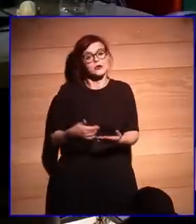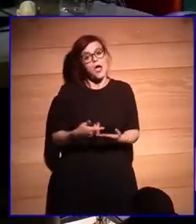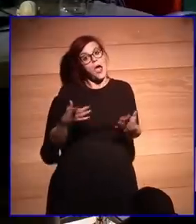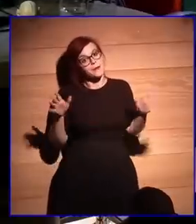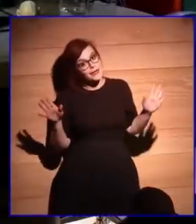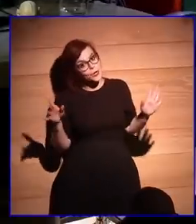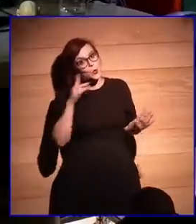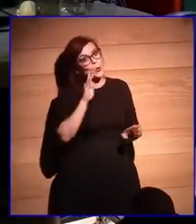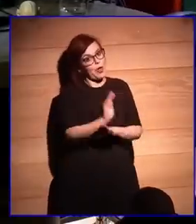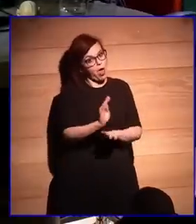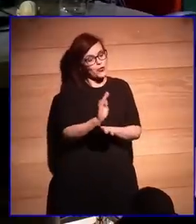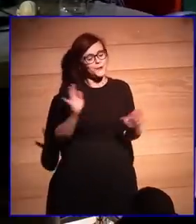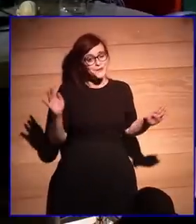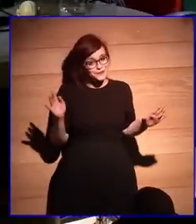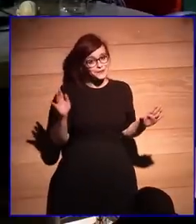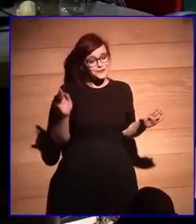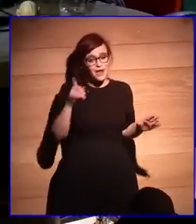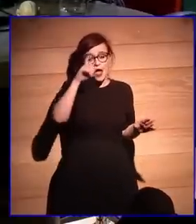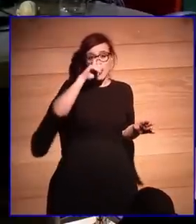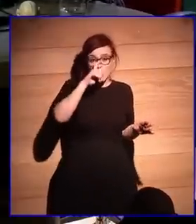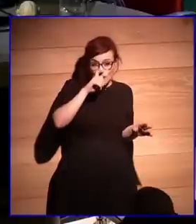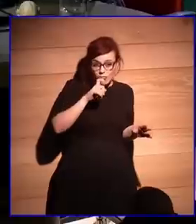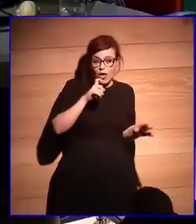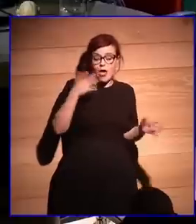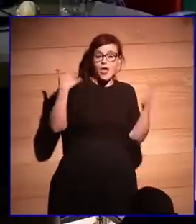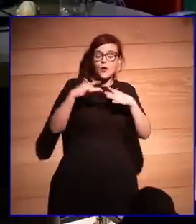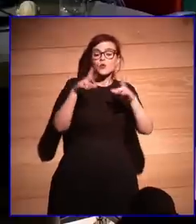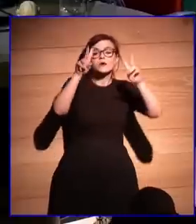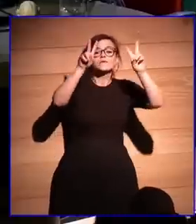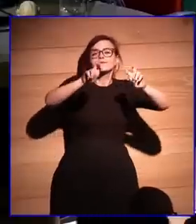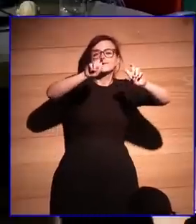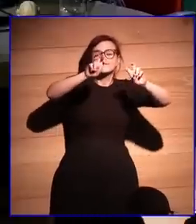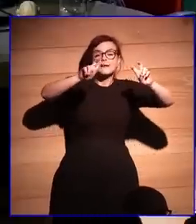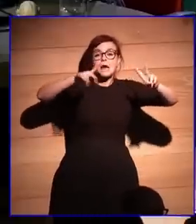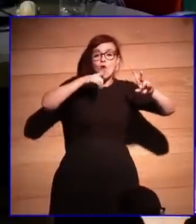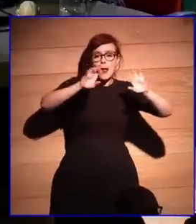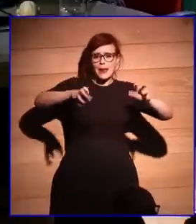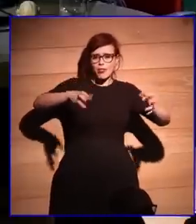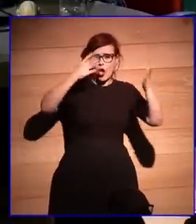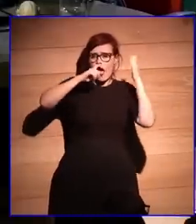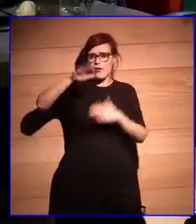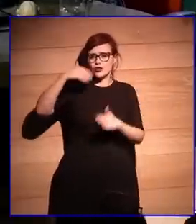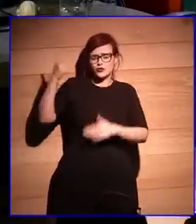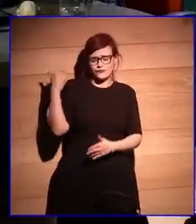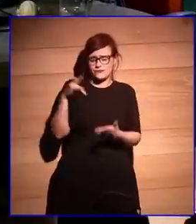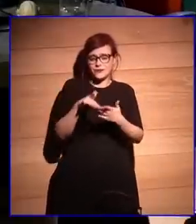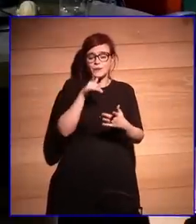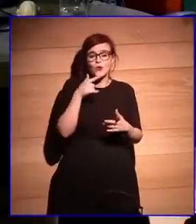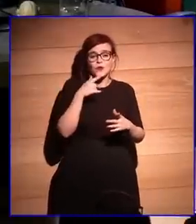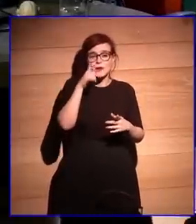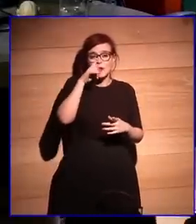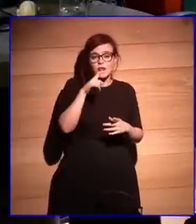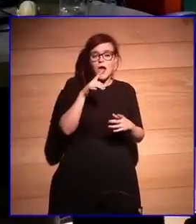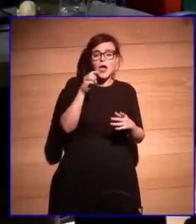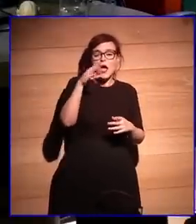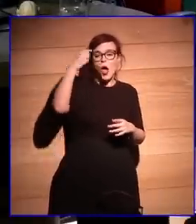que depende de... Que... Mira, recuerdo un pequeño... Abro un corchete rápido. Sí, sí. En la radio hace años hicimos con